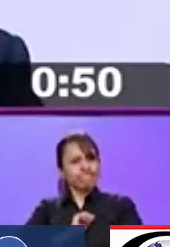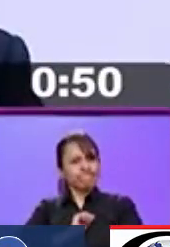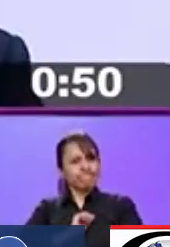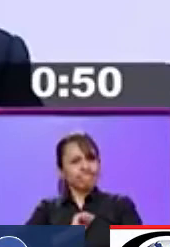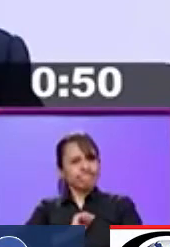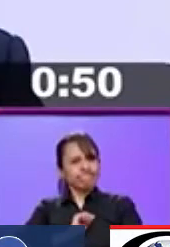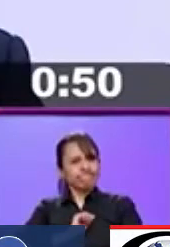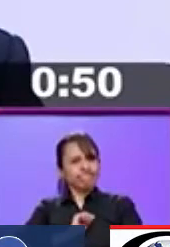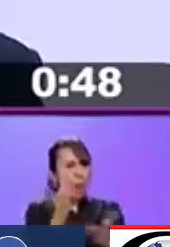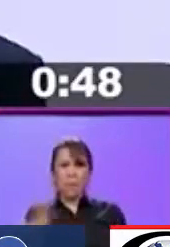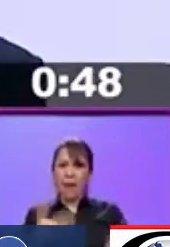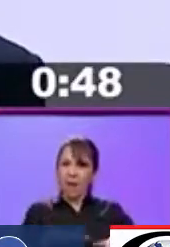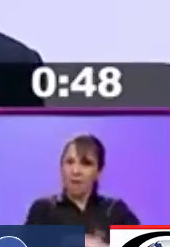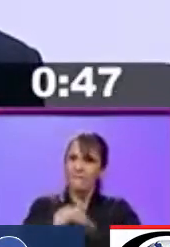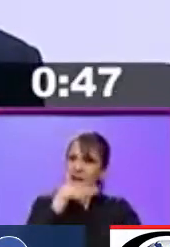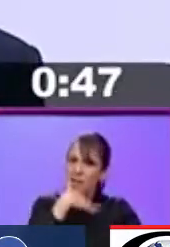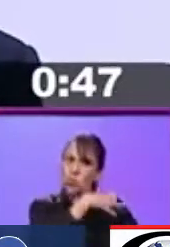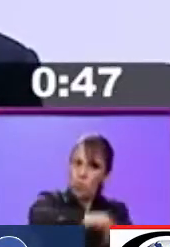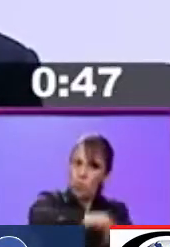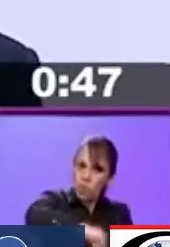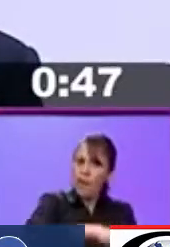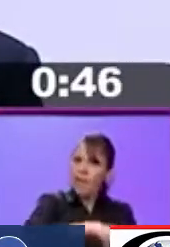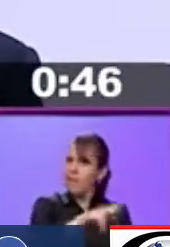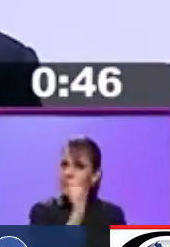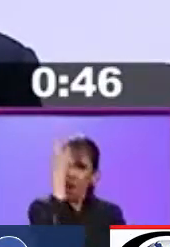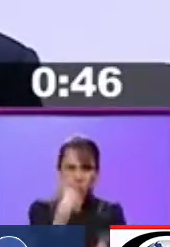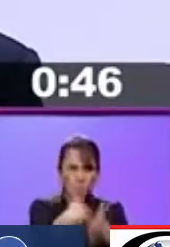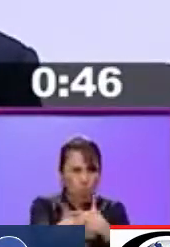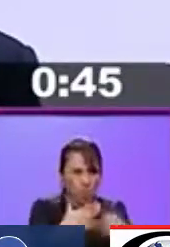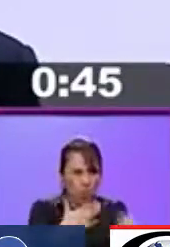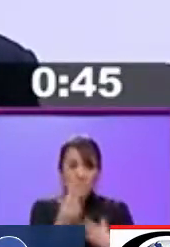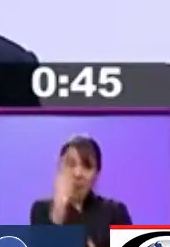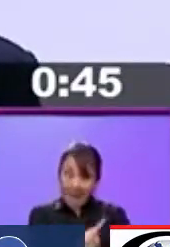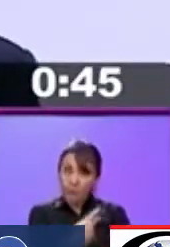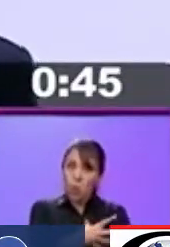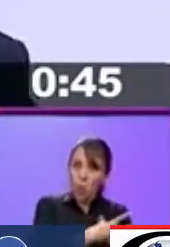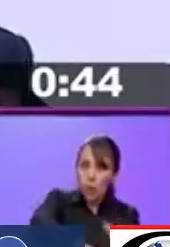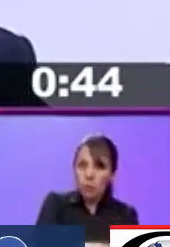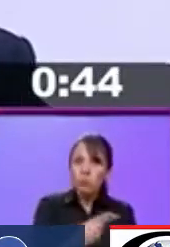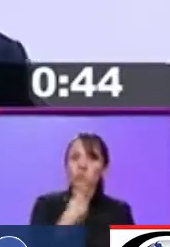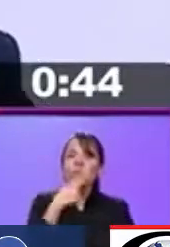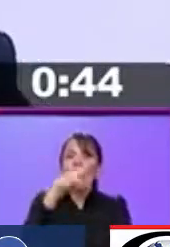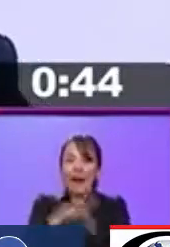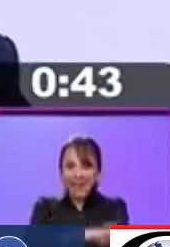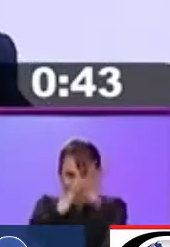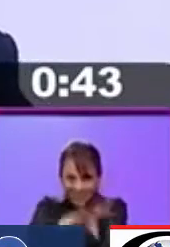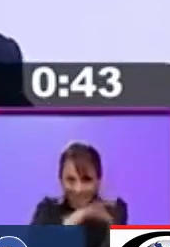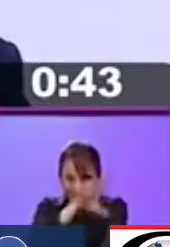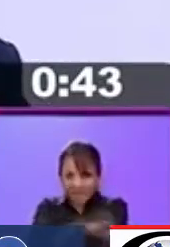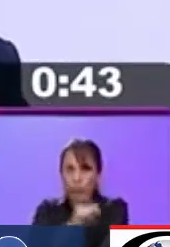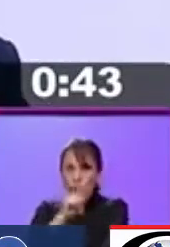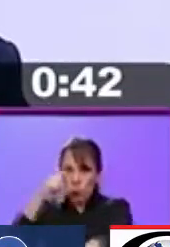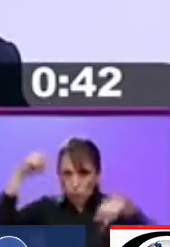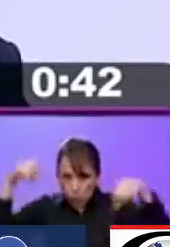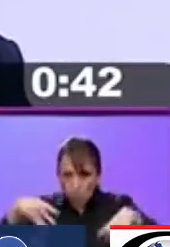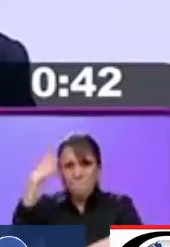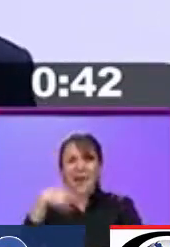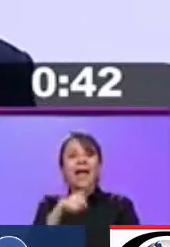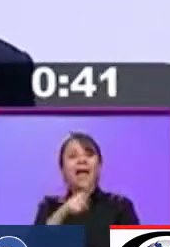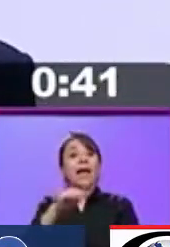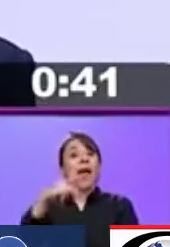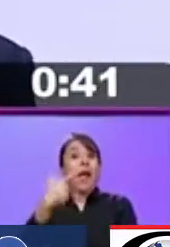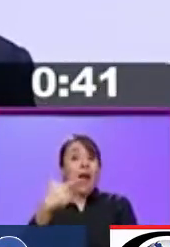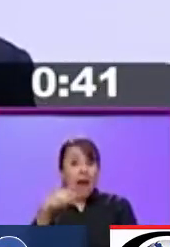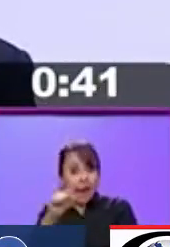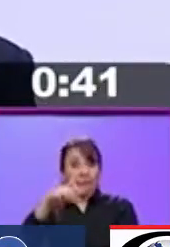No hay cómo ni puedan sostener las propuestas que están haciendo, a diferencia de un servidor que estaba haciendo propuestas